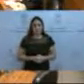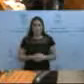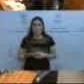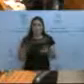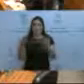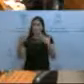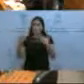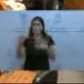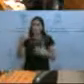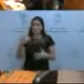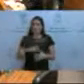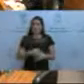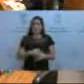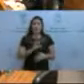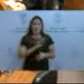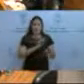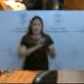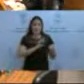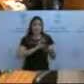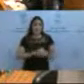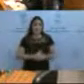Gracias, presidente. Señoría,